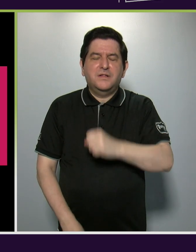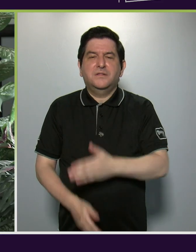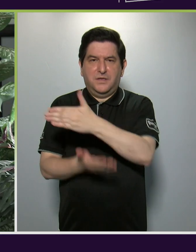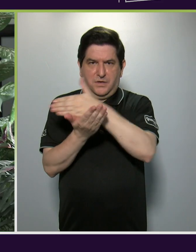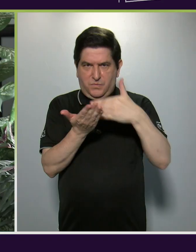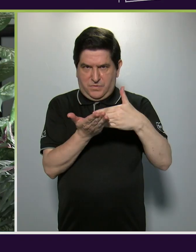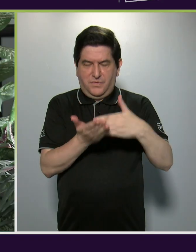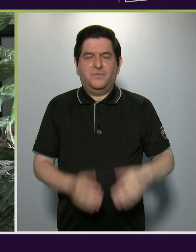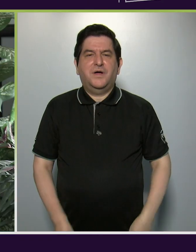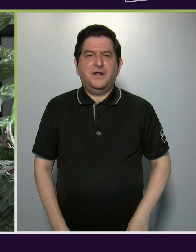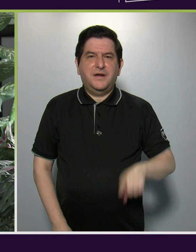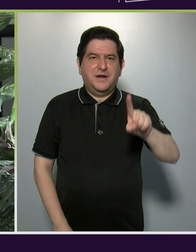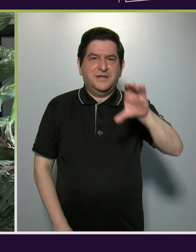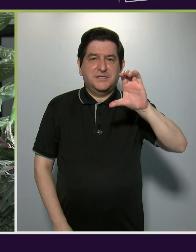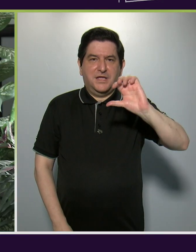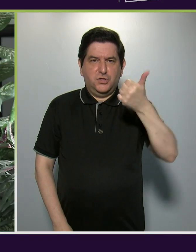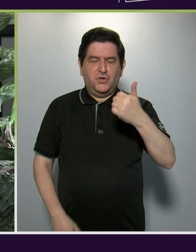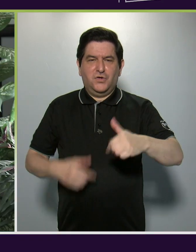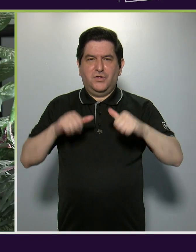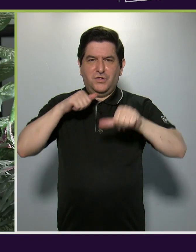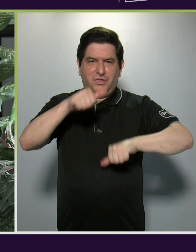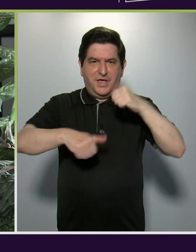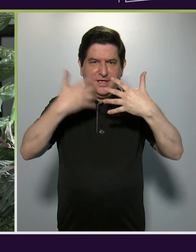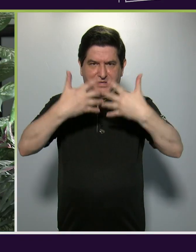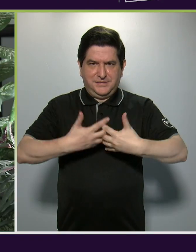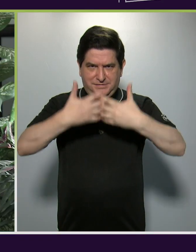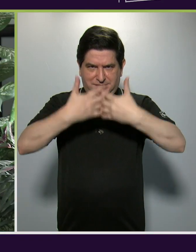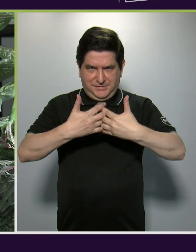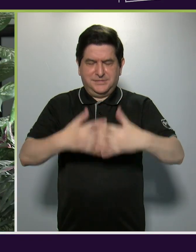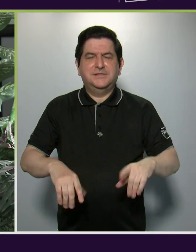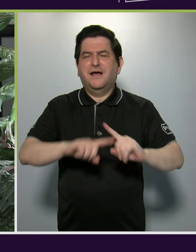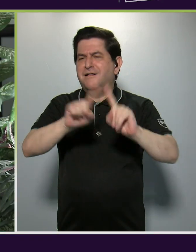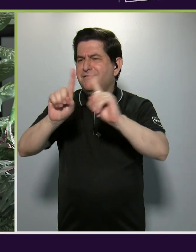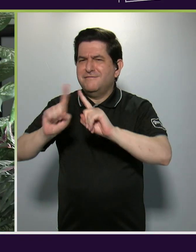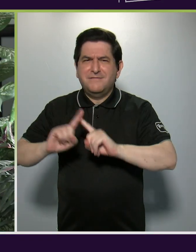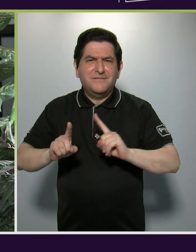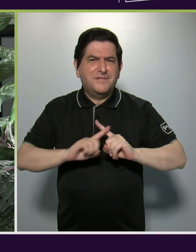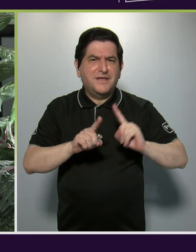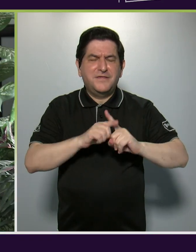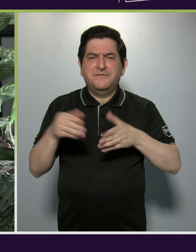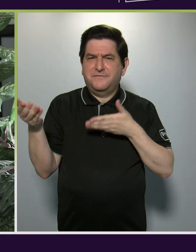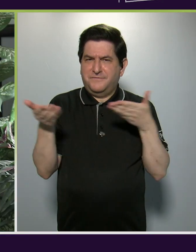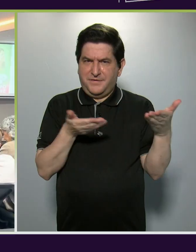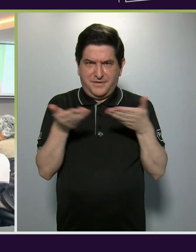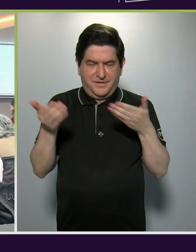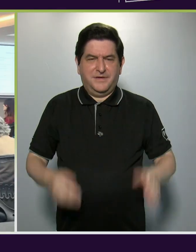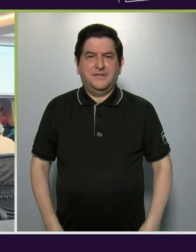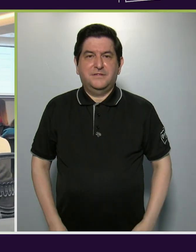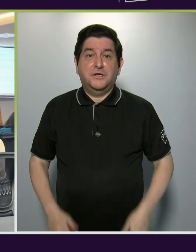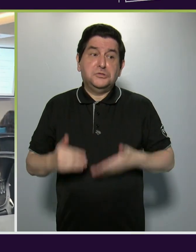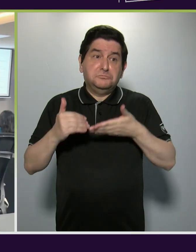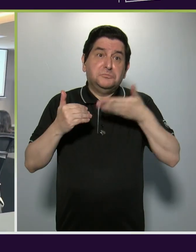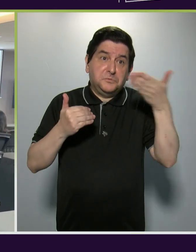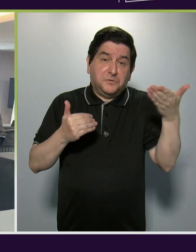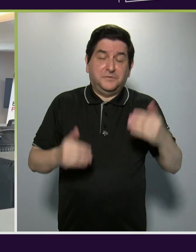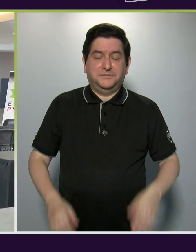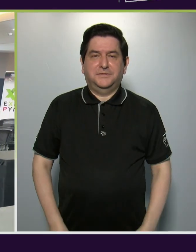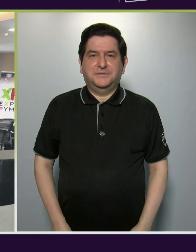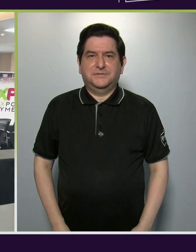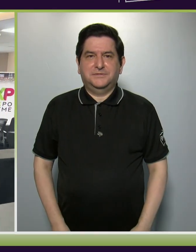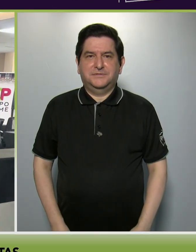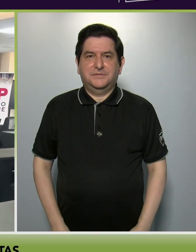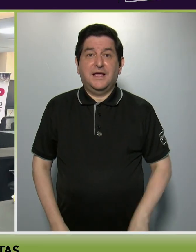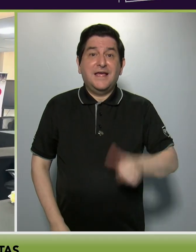Fercori. Son 110 emprendimientos y pymes de diversos servicios y bienes. Y vamos a